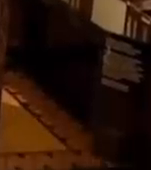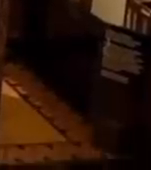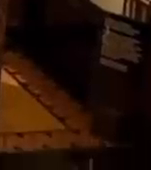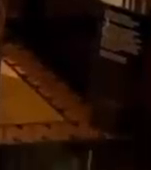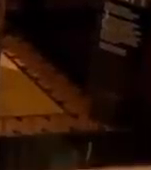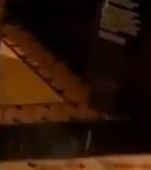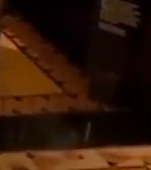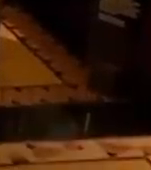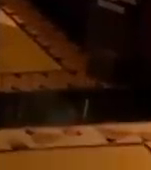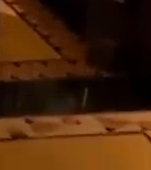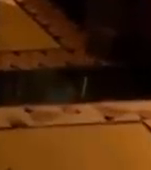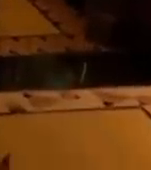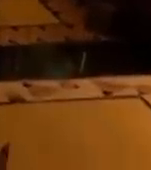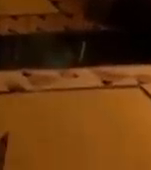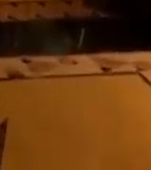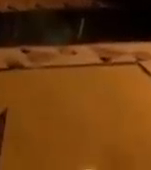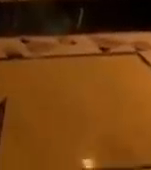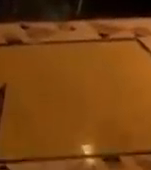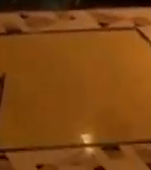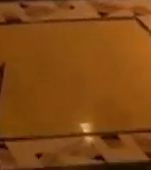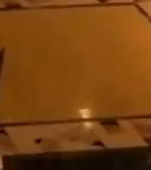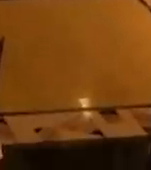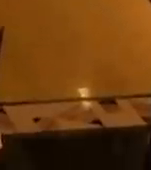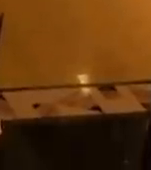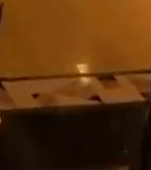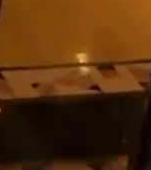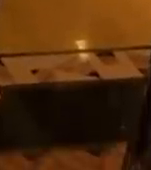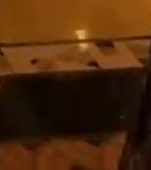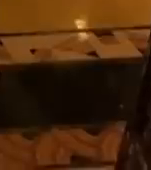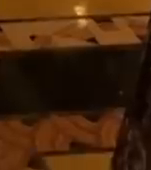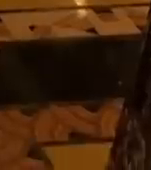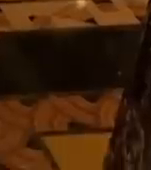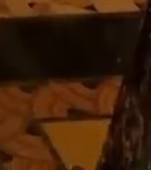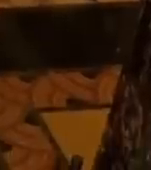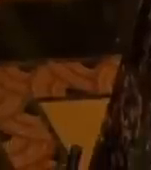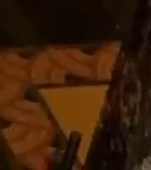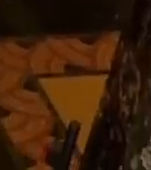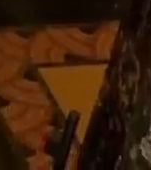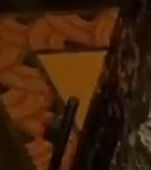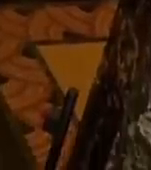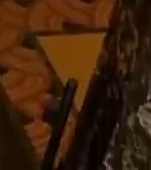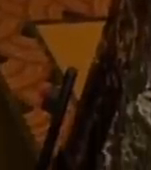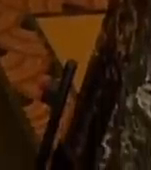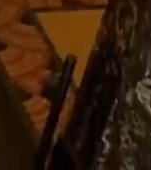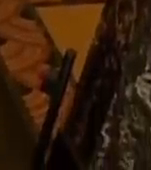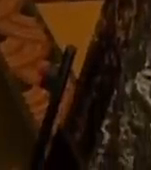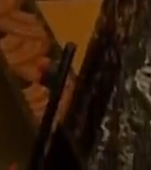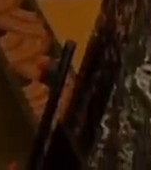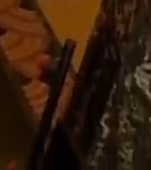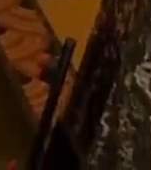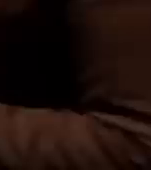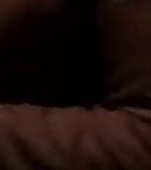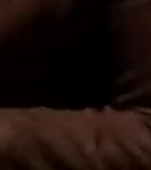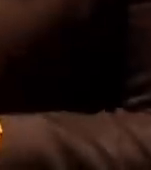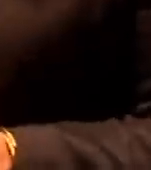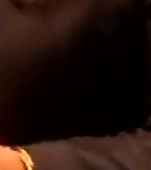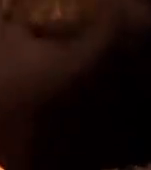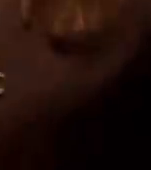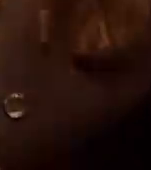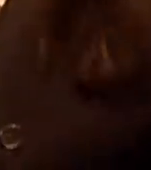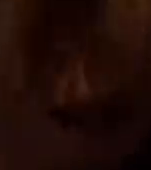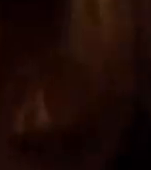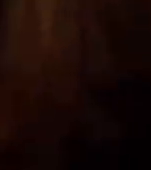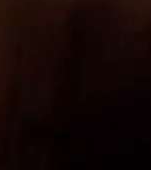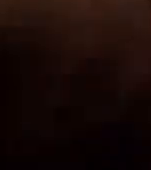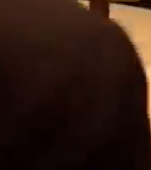por medios de cambio prehispánicos documentados, la moneda virreinal, las primeras acuñaciones del México independiente, las del primer